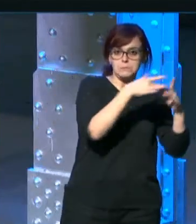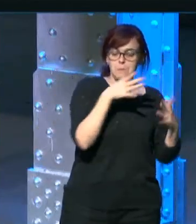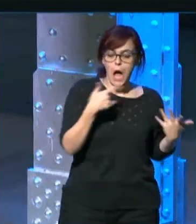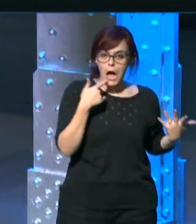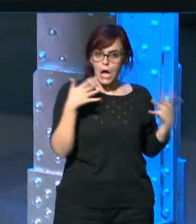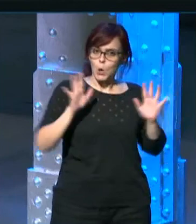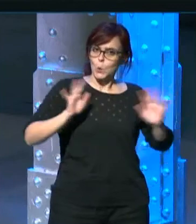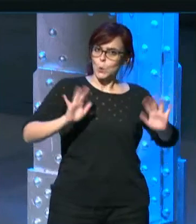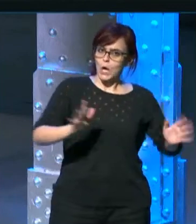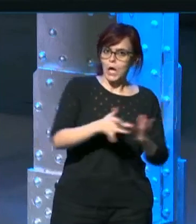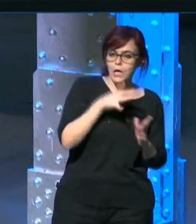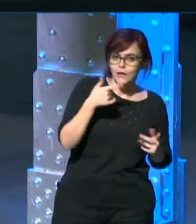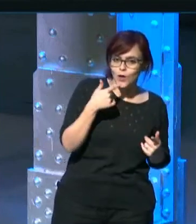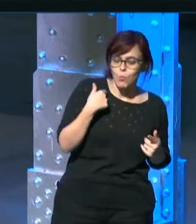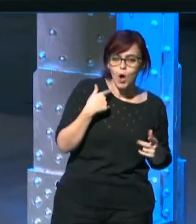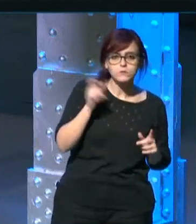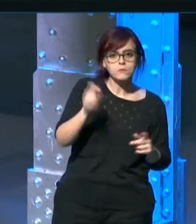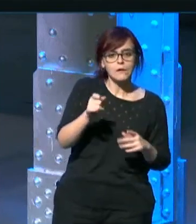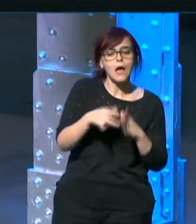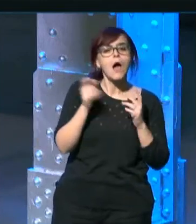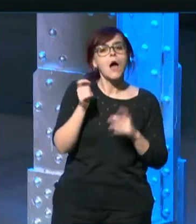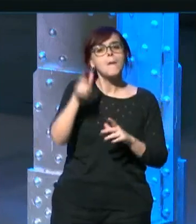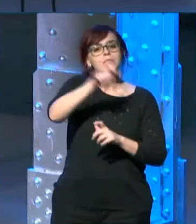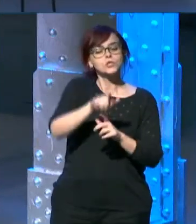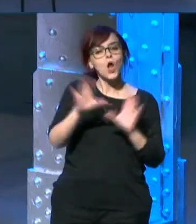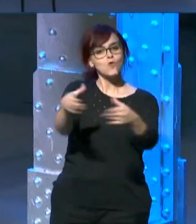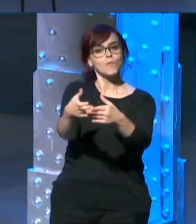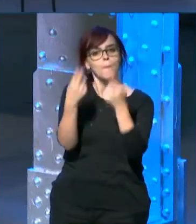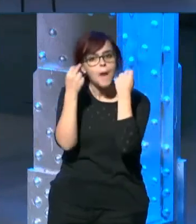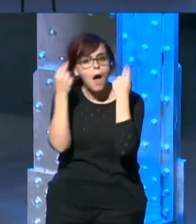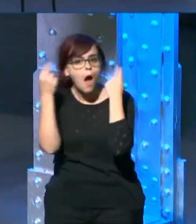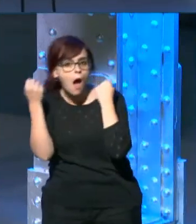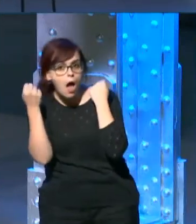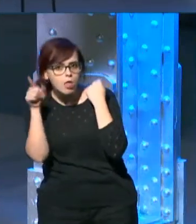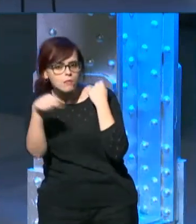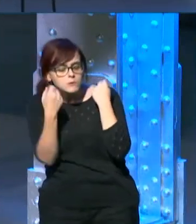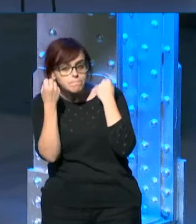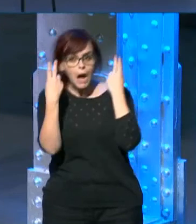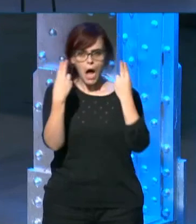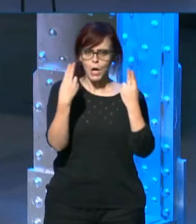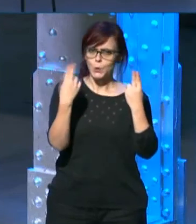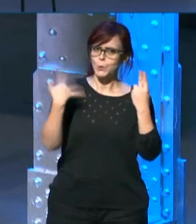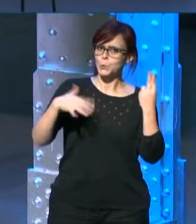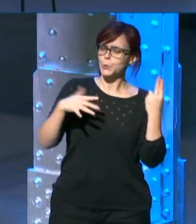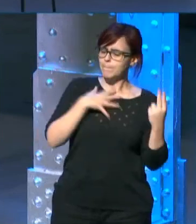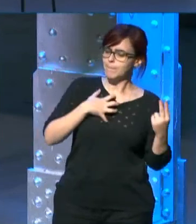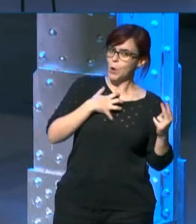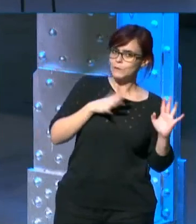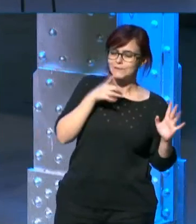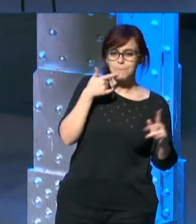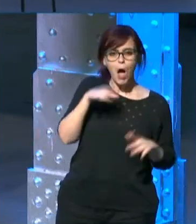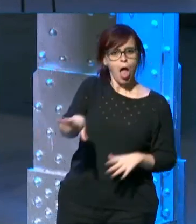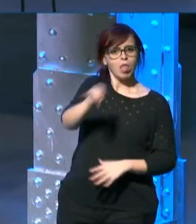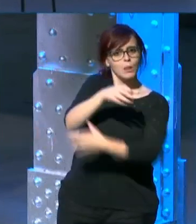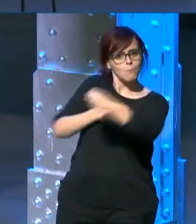decisiones, es autónoma, se preocupa por sacar adelante las cosas y no tienes que estar en modo capataz persiguiéndoles día y noche para hacerlo. Entonces,